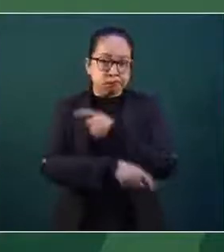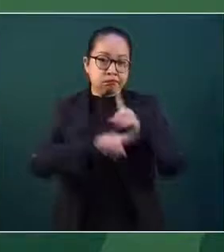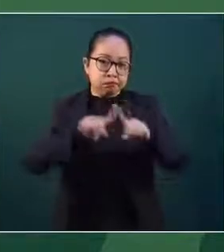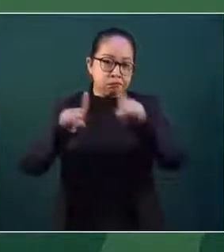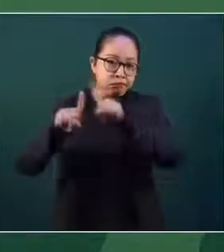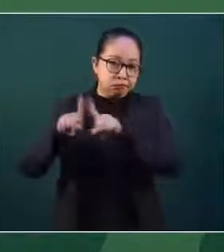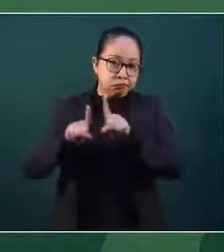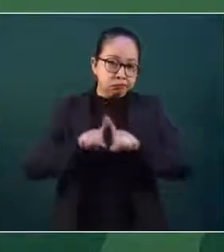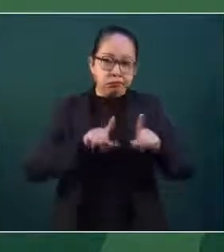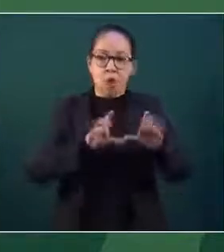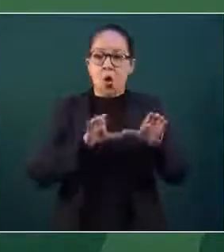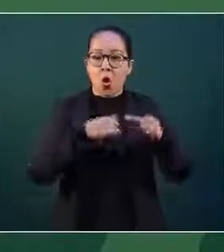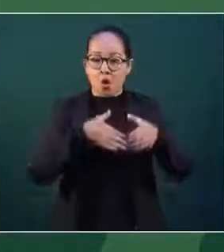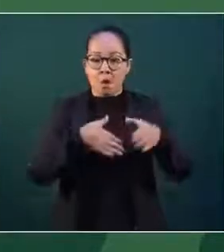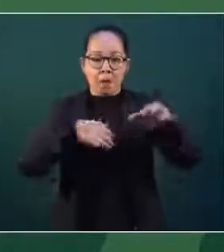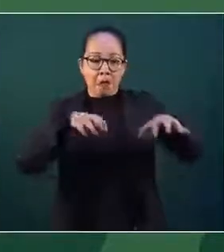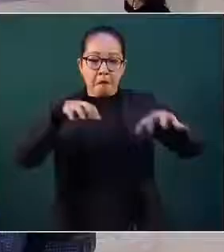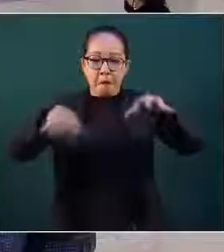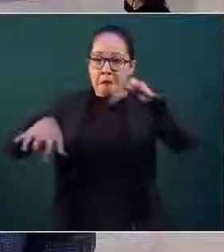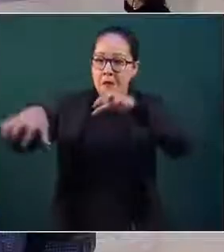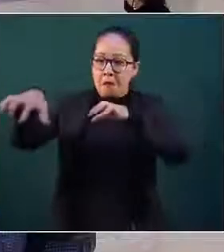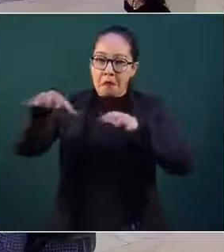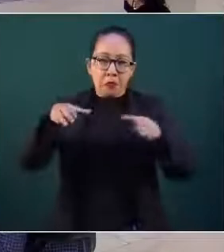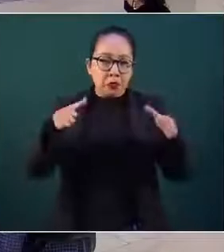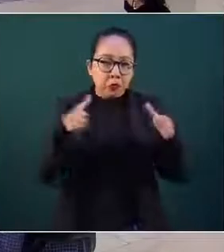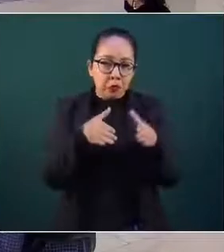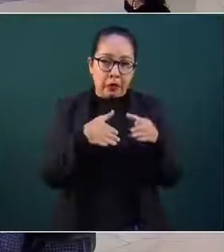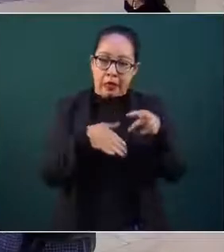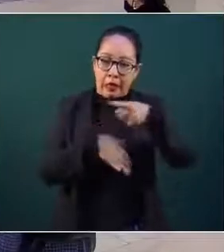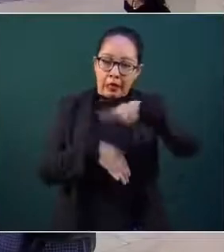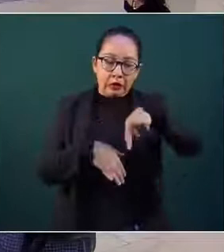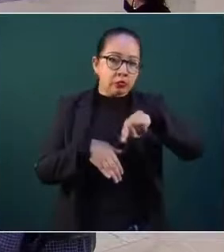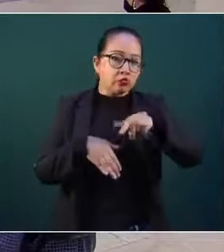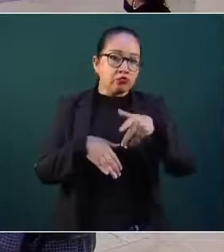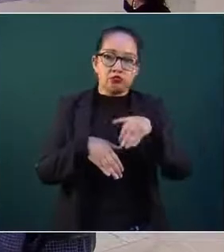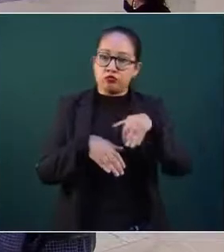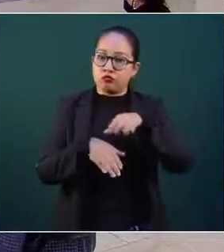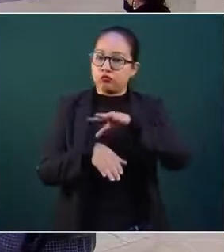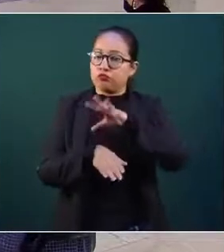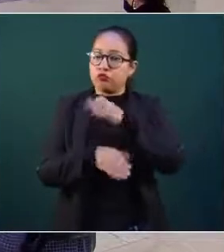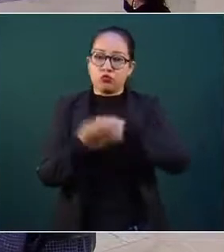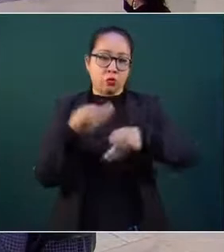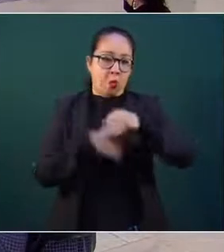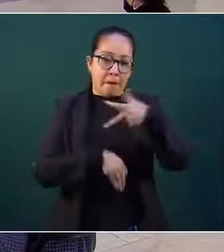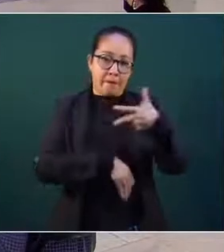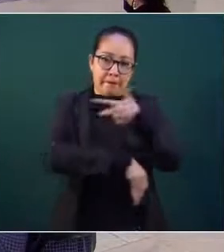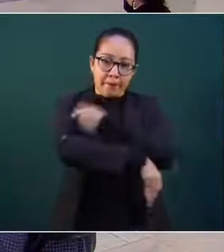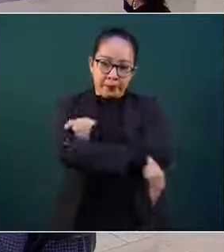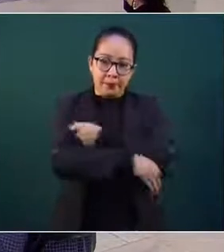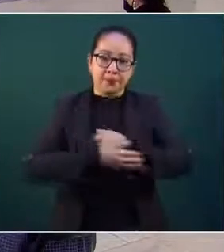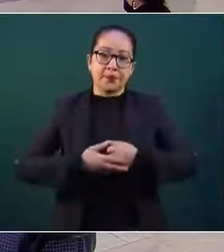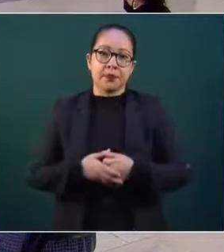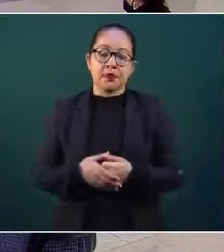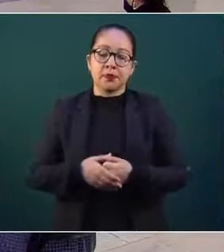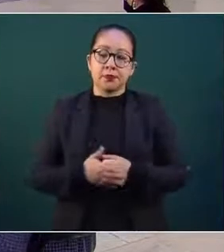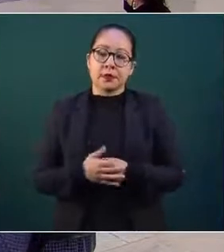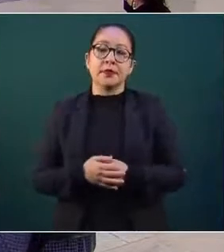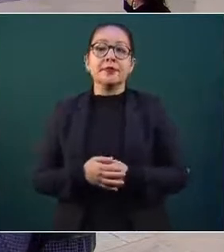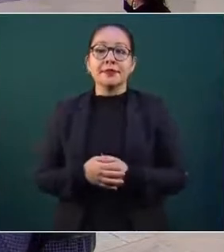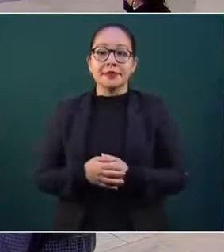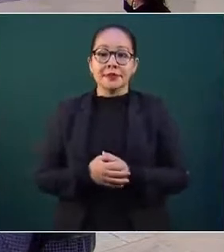pequeñas comunidades, terminar de vacunarlos completo. En el caso